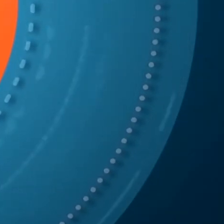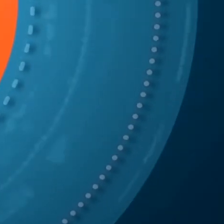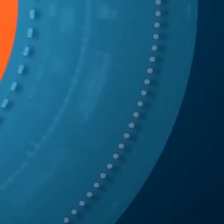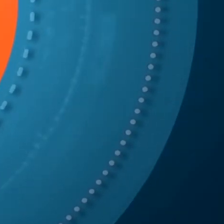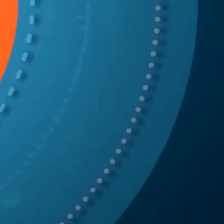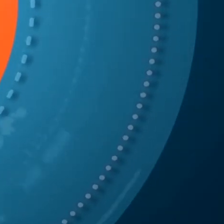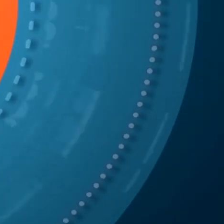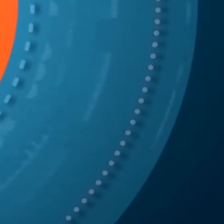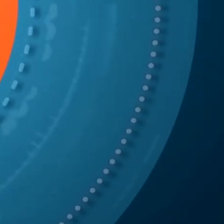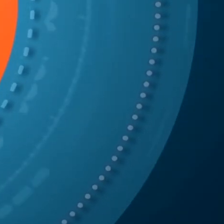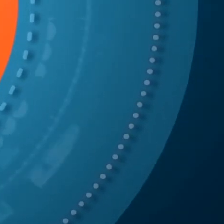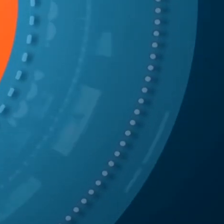¡Gracias!